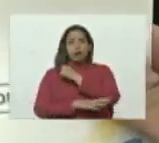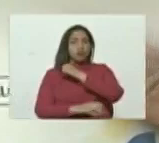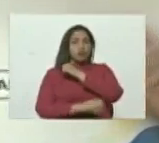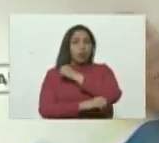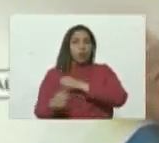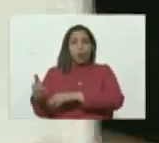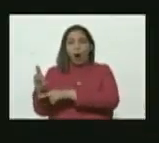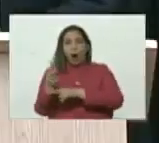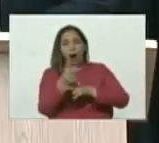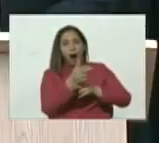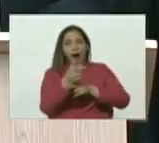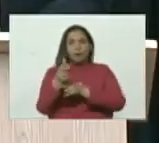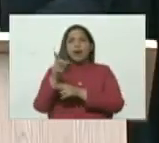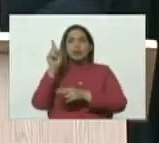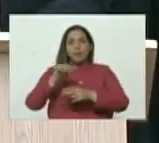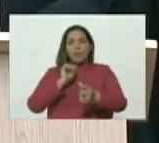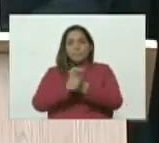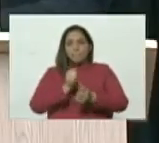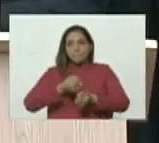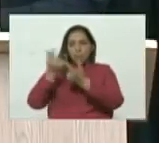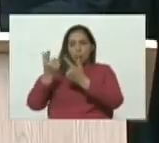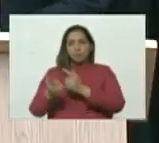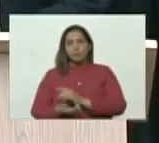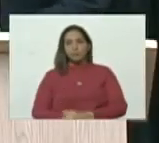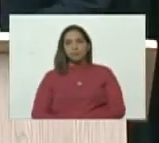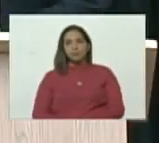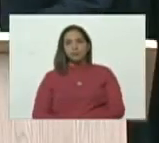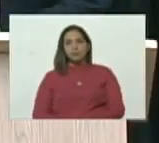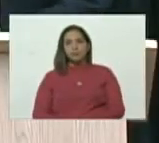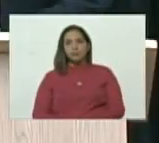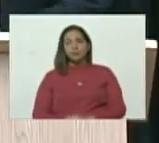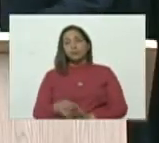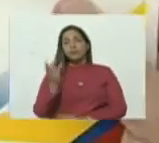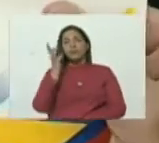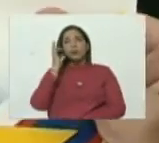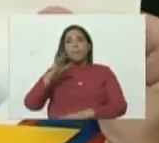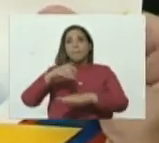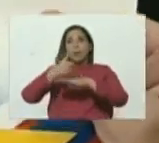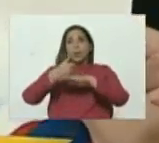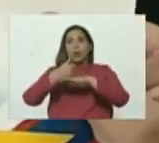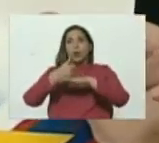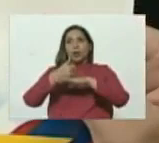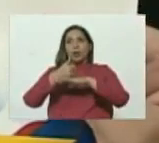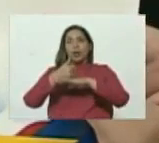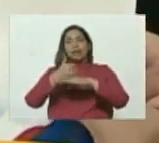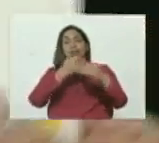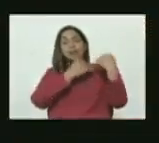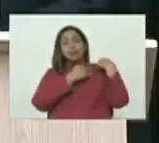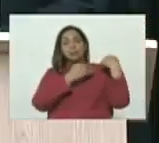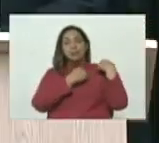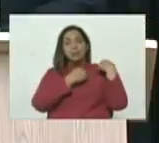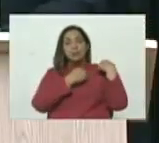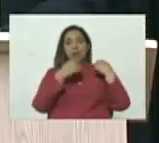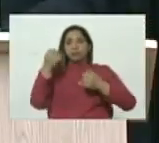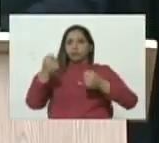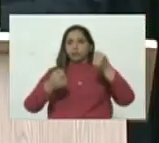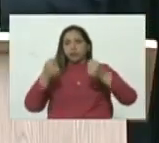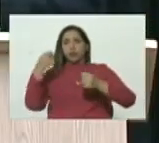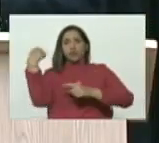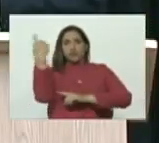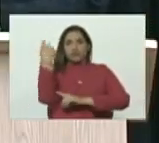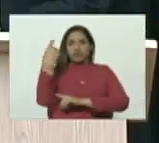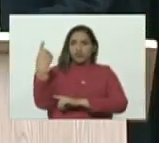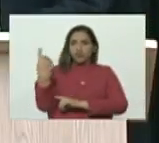armas, capturado. La teniente Krishna Betancourt, que tenía la responsabilidad de conducir el helicóptero para la